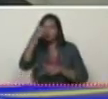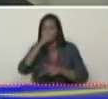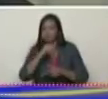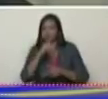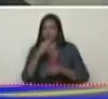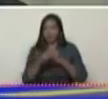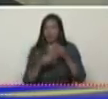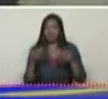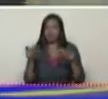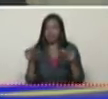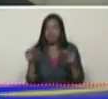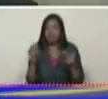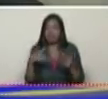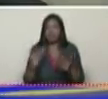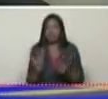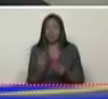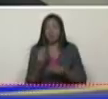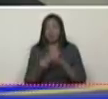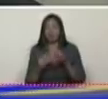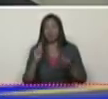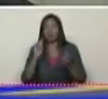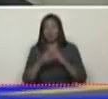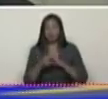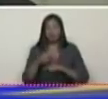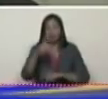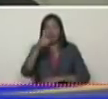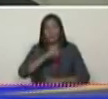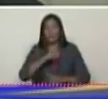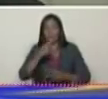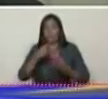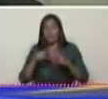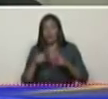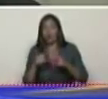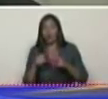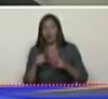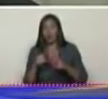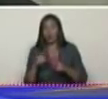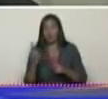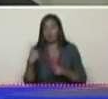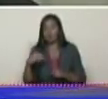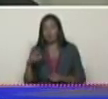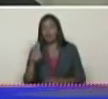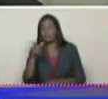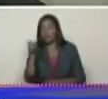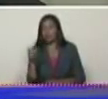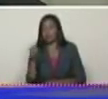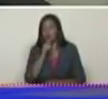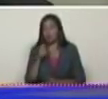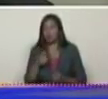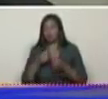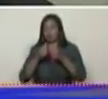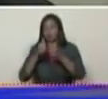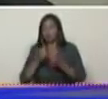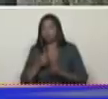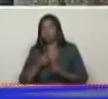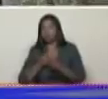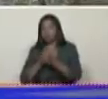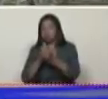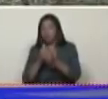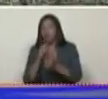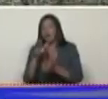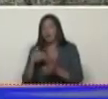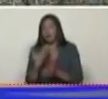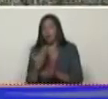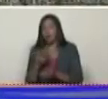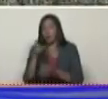está en plena capacidad de hacer trasplante de médula ósea, pero a pacientes que tienen el donante ya identificado en Venezuela, es el del propio paciente